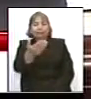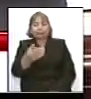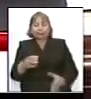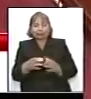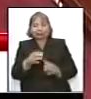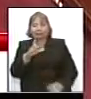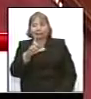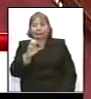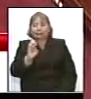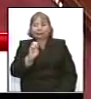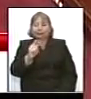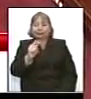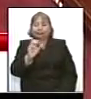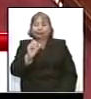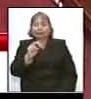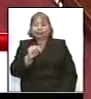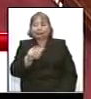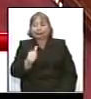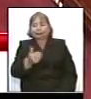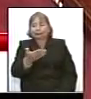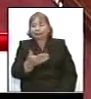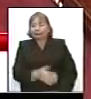Letona.